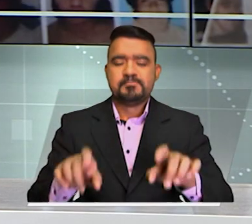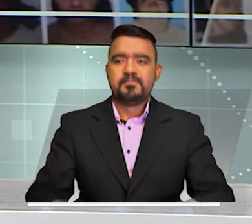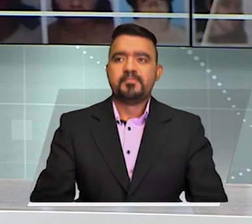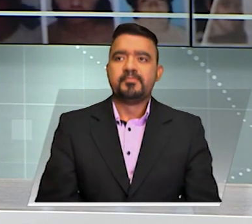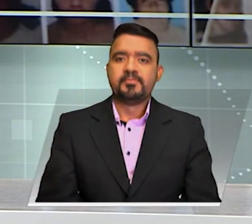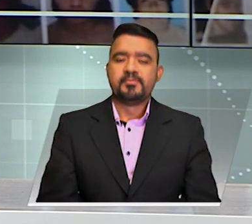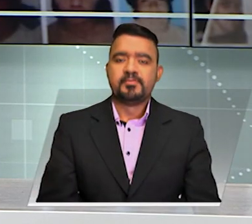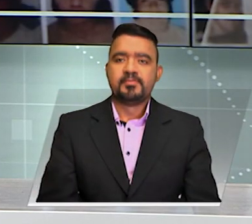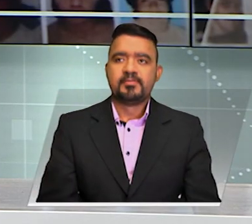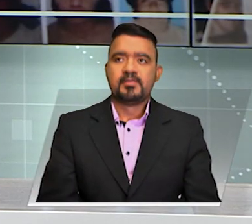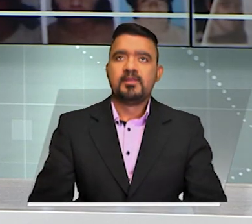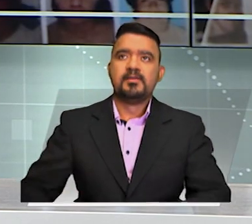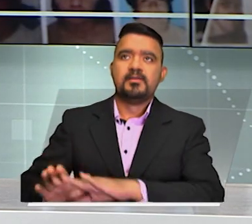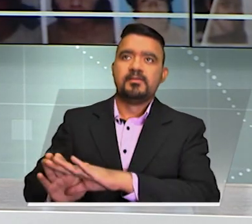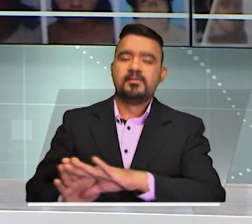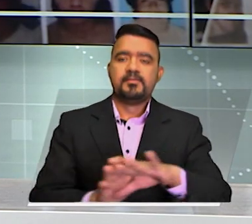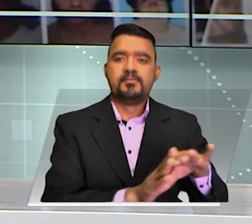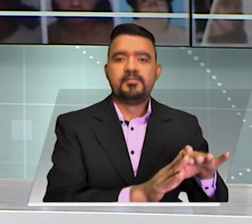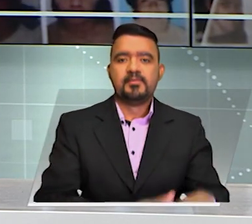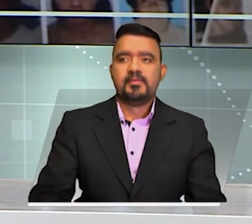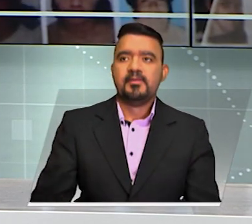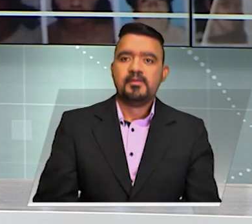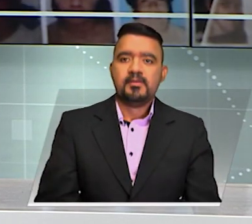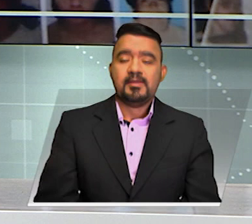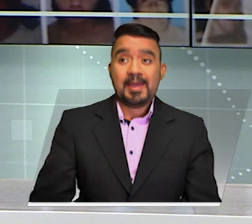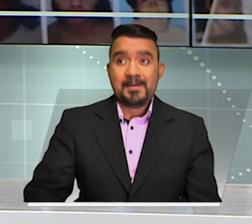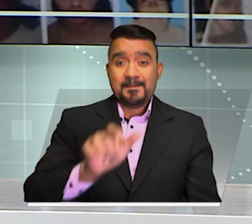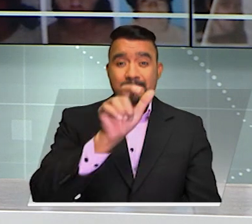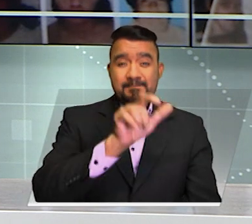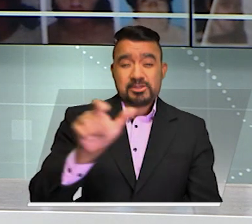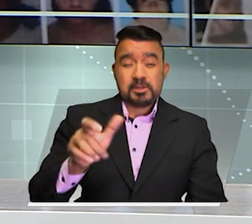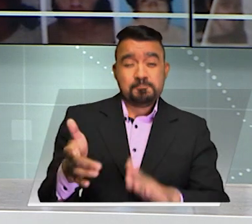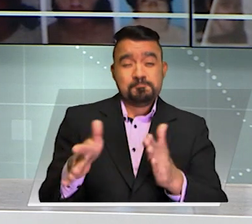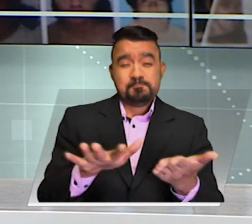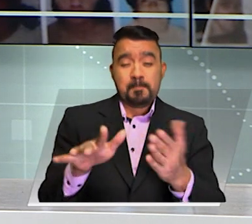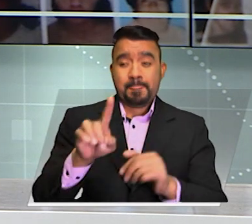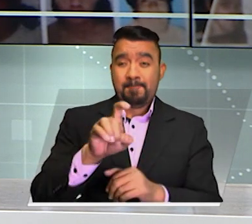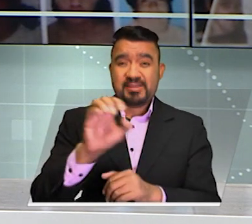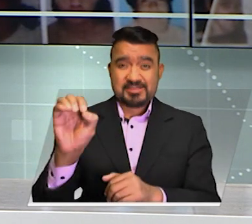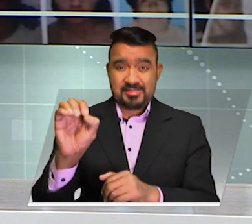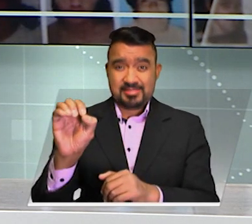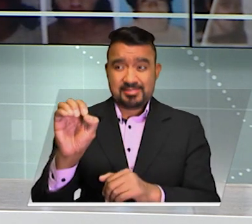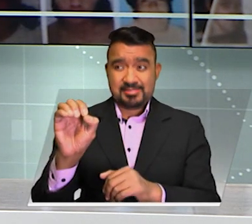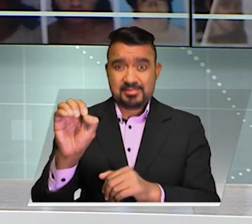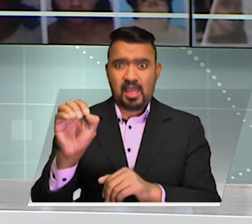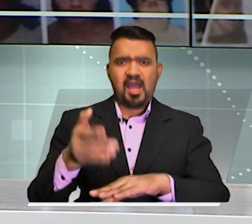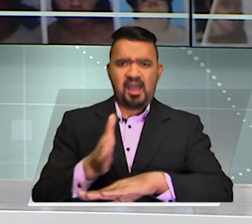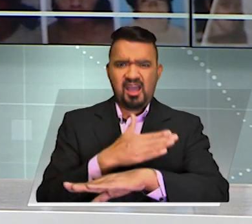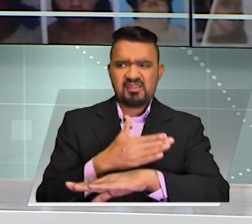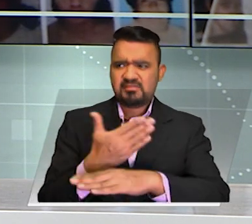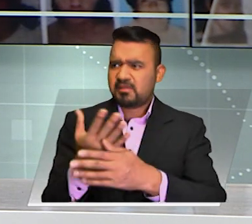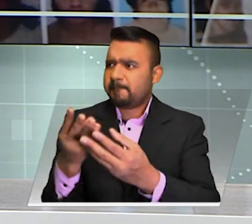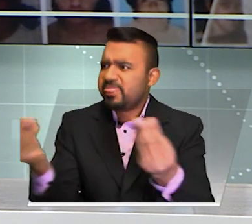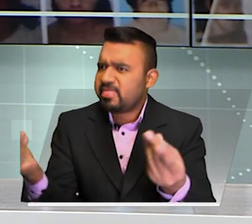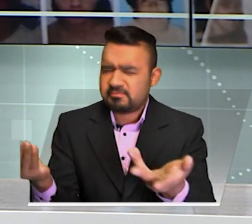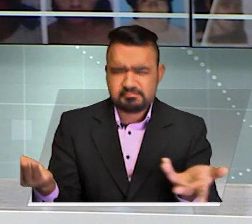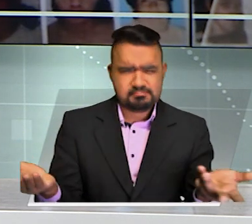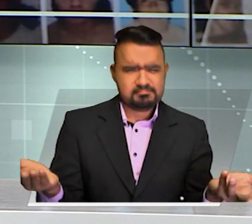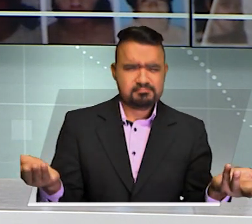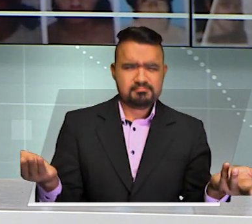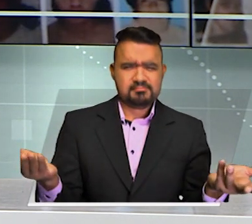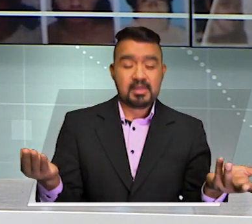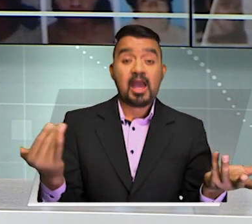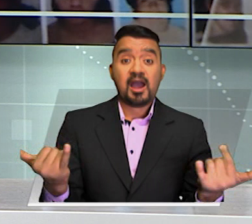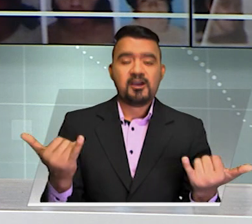Continúa la búsqueda de unas 60 personas que fueron reportadas como desaparecidas por organismos de derechos humanos. Las autoridades dicen que los